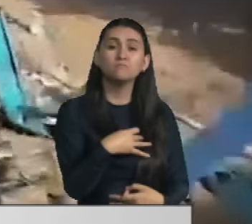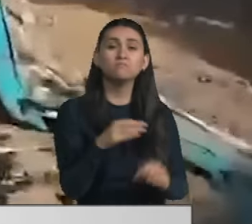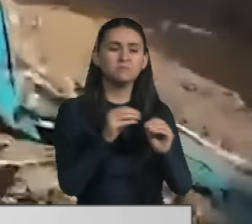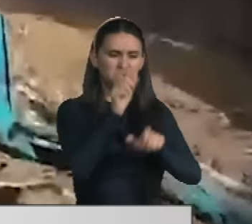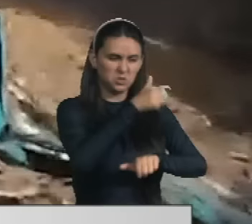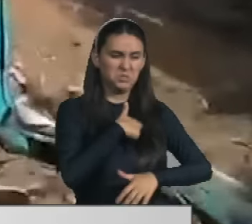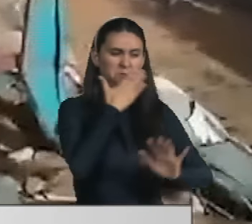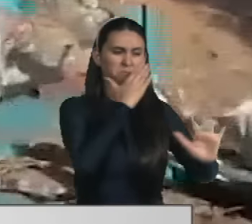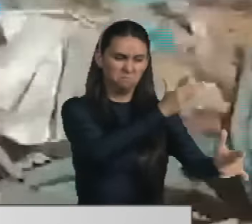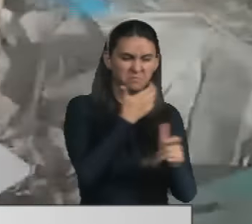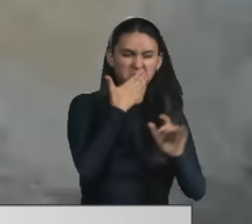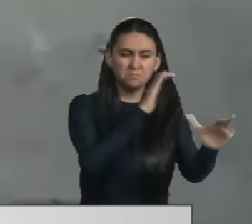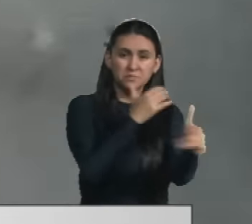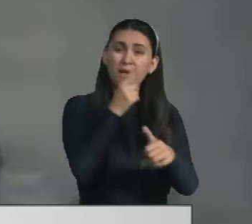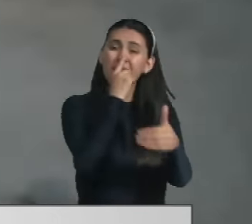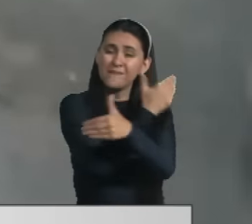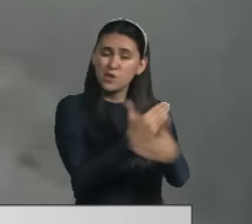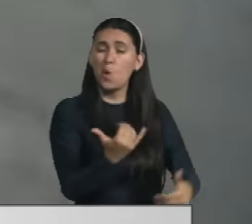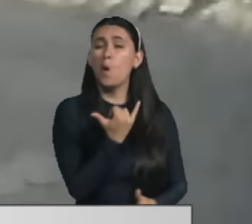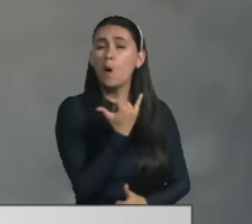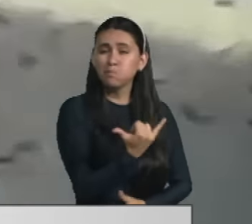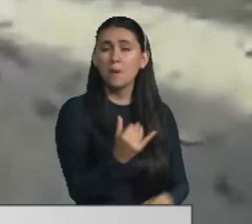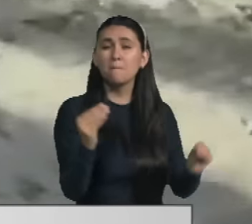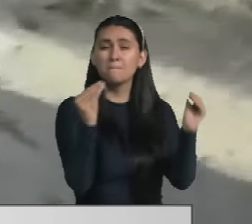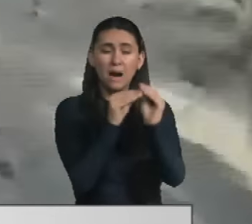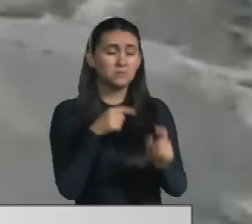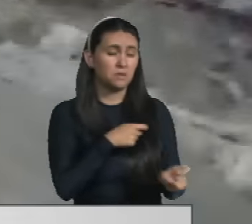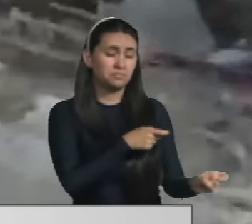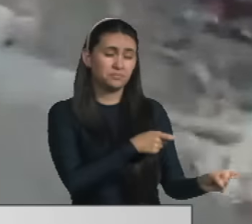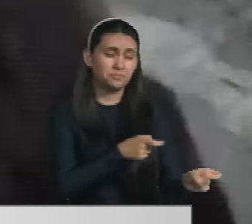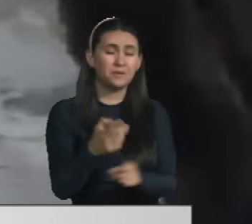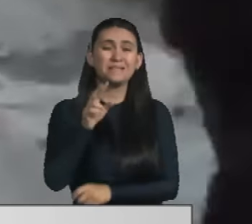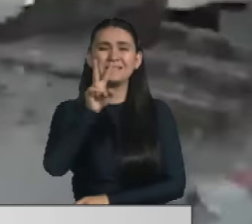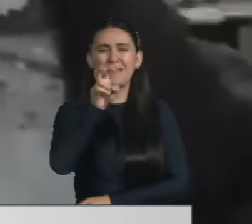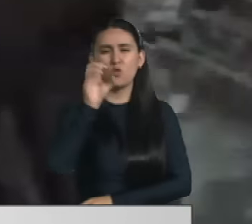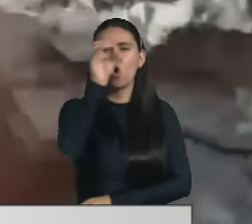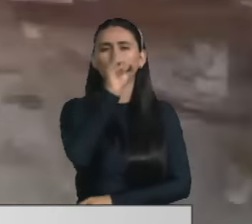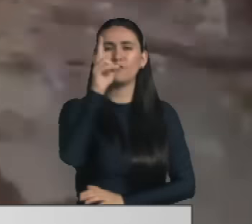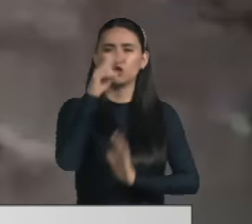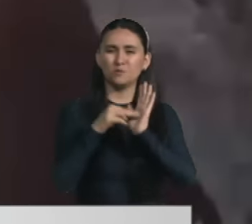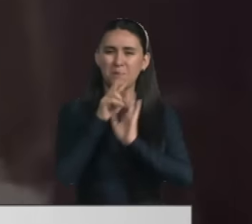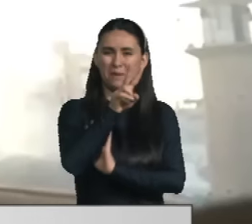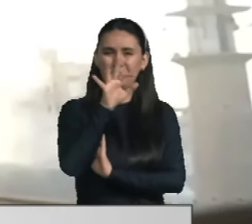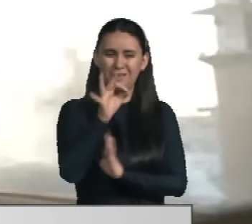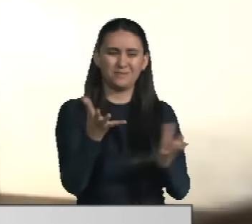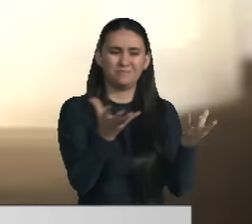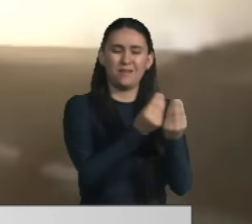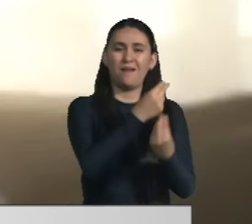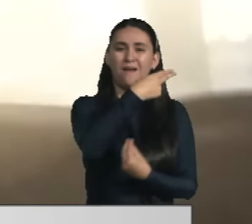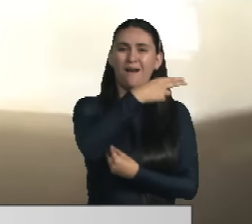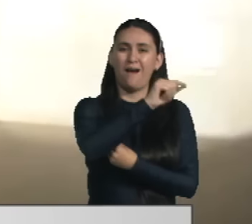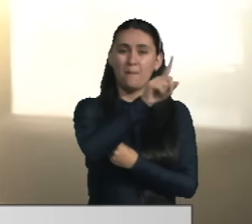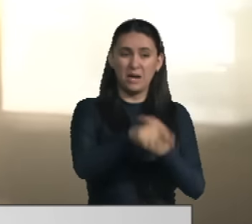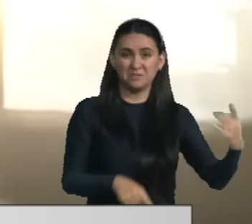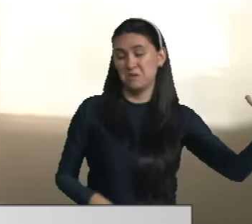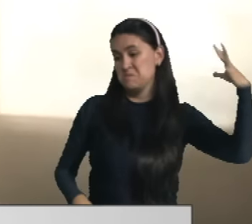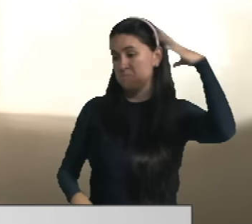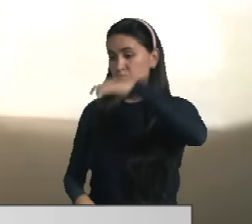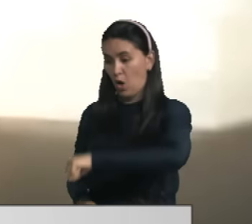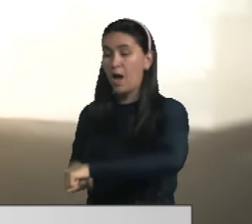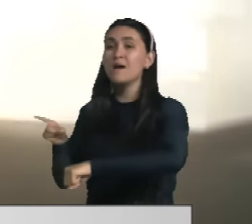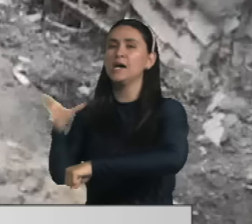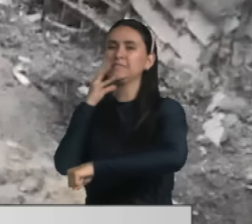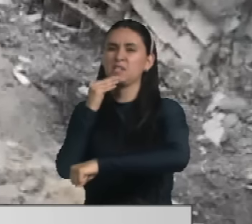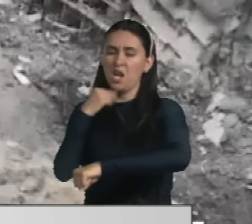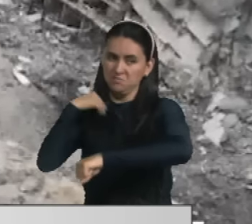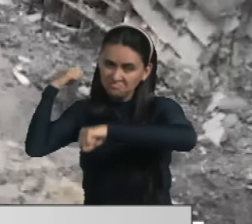rehenes, incluidos niños. Y que la masacre del 7 de octubre del 2023 por parte de Hamas llevaron a Israel a declarar la guerra